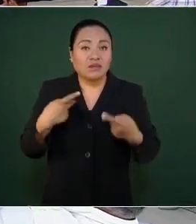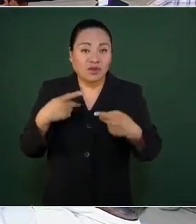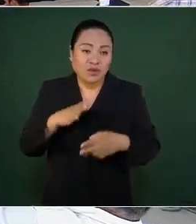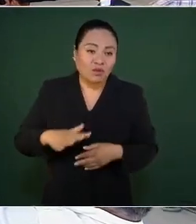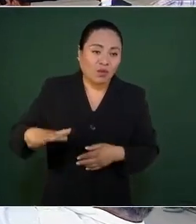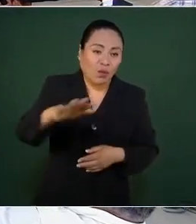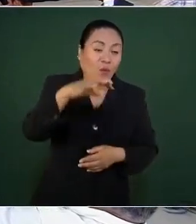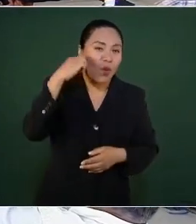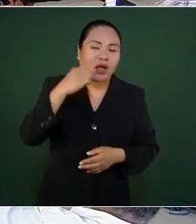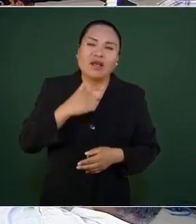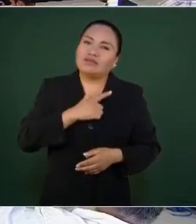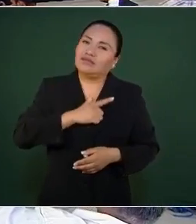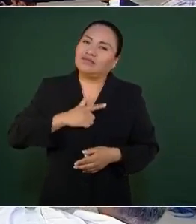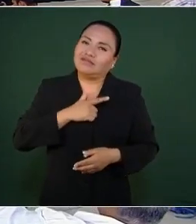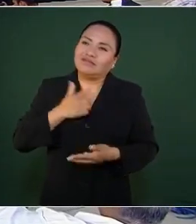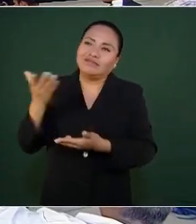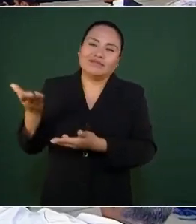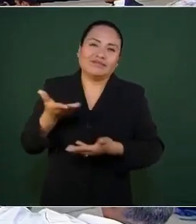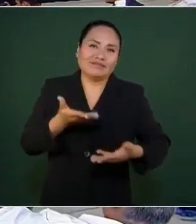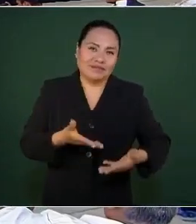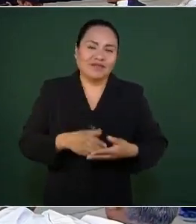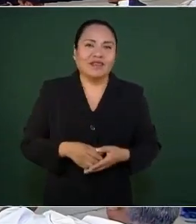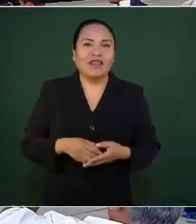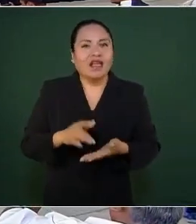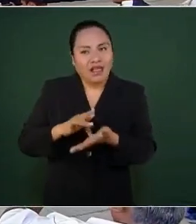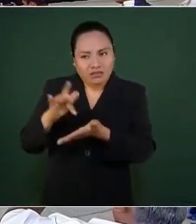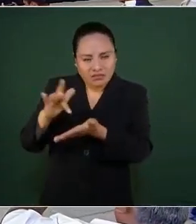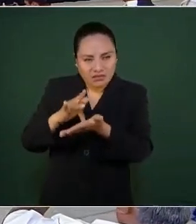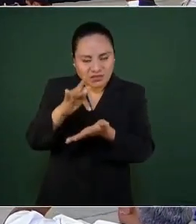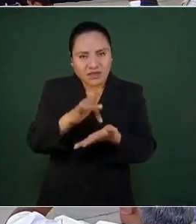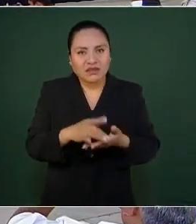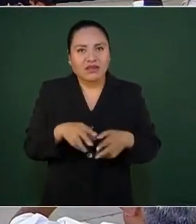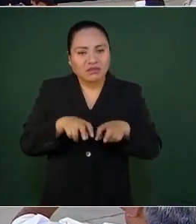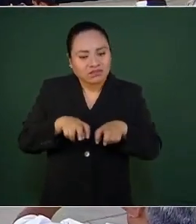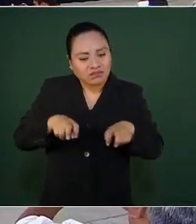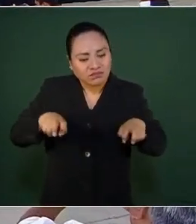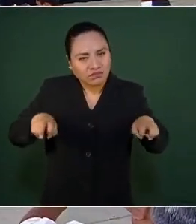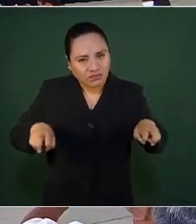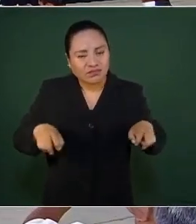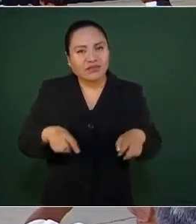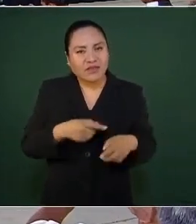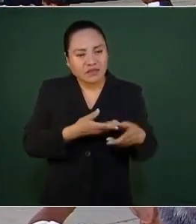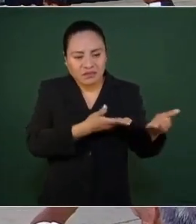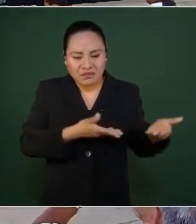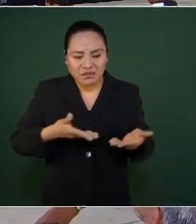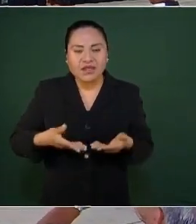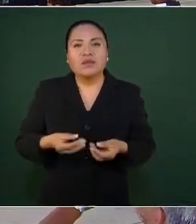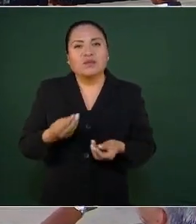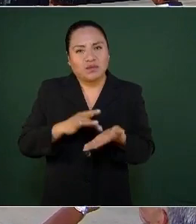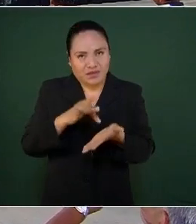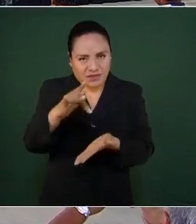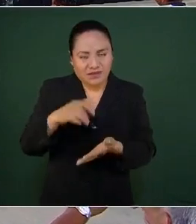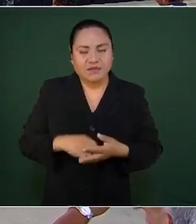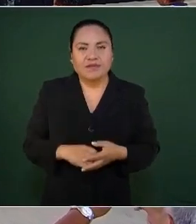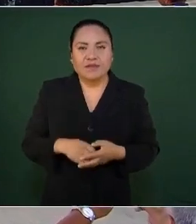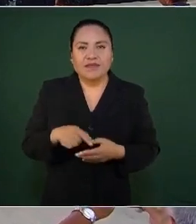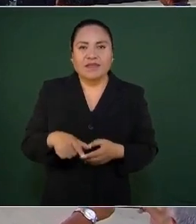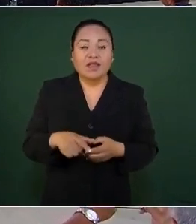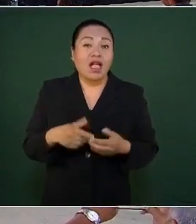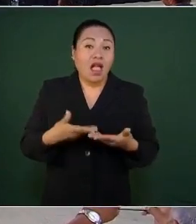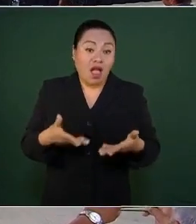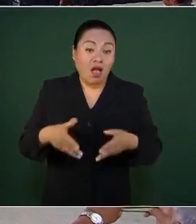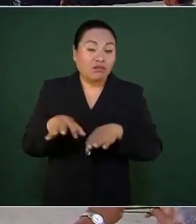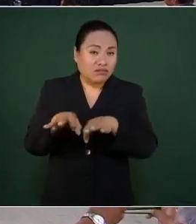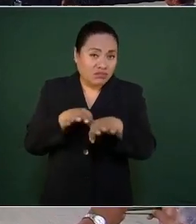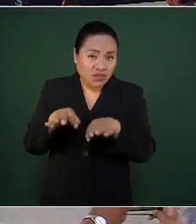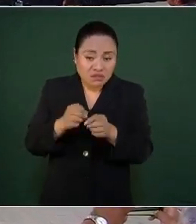oaxaqueños. Agradecer también al gabinete que se encuentra con nosotros. Muchas gracias. La primavera oaxaqueña